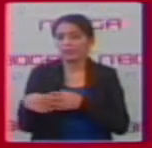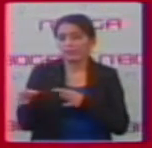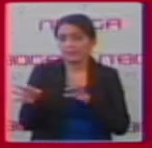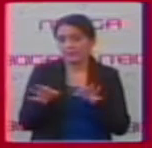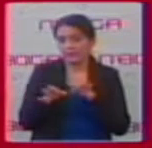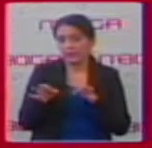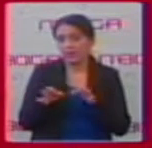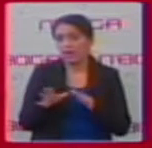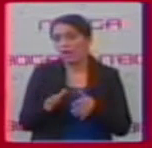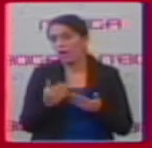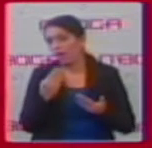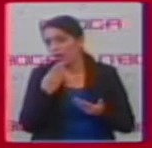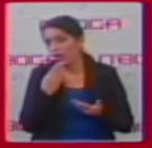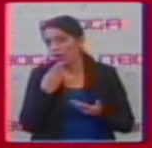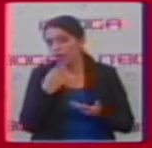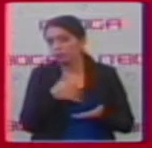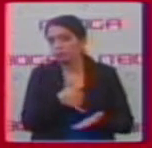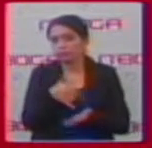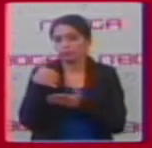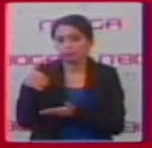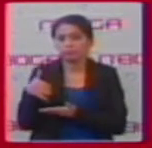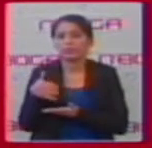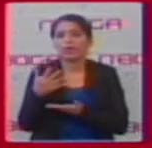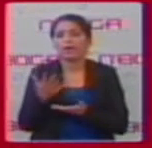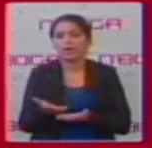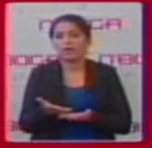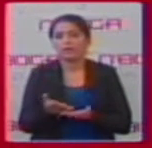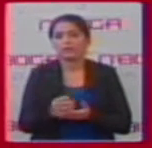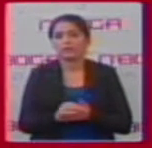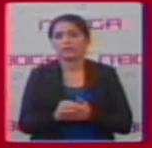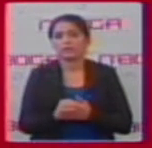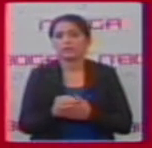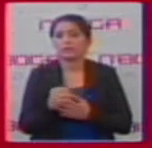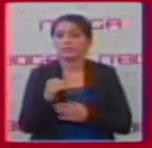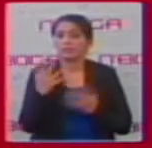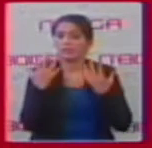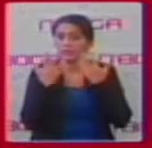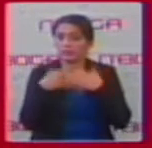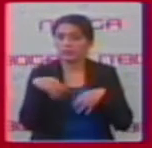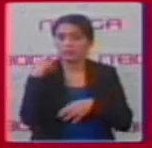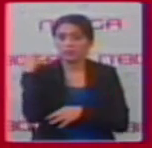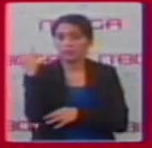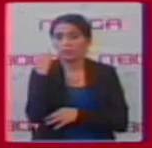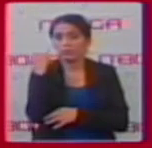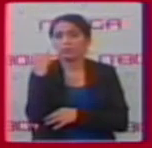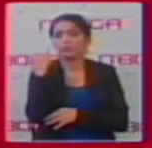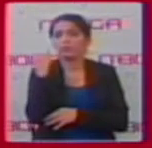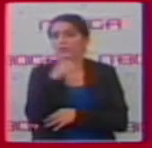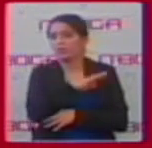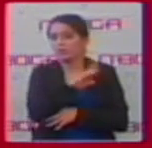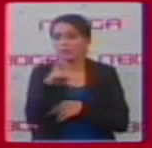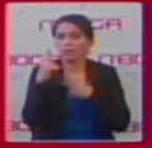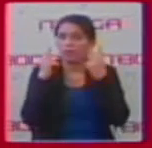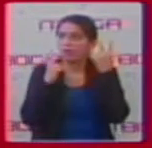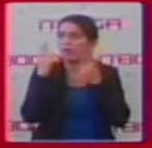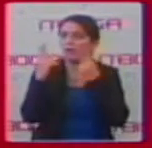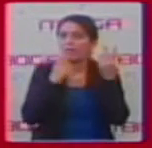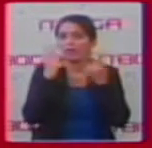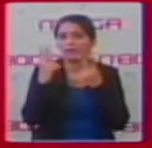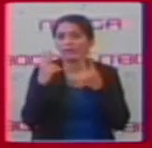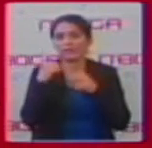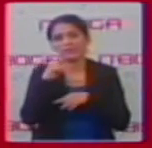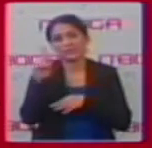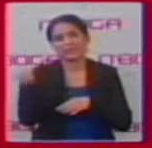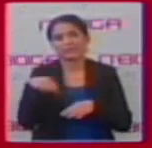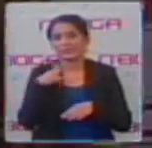mencionar, son los premios de la industria turística internacional que lo que hacen es premiar excelencia en turismo y hospitalidad